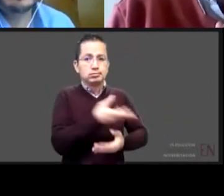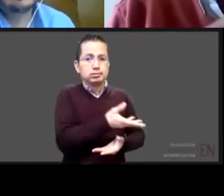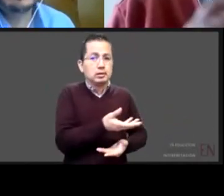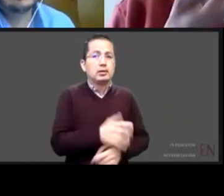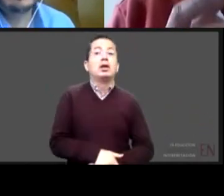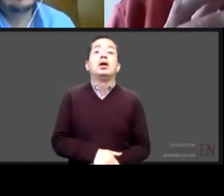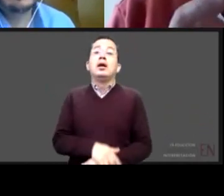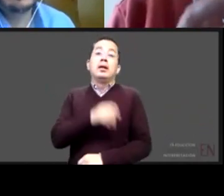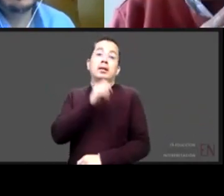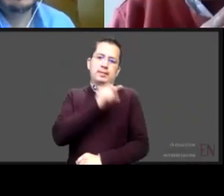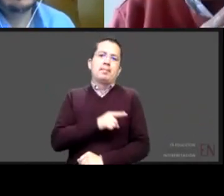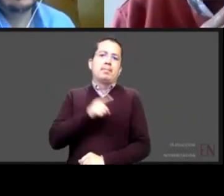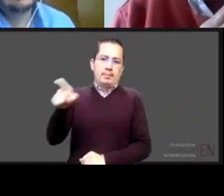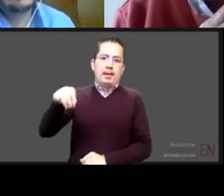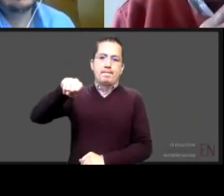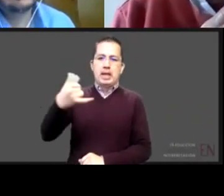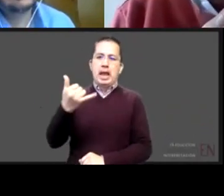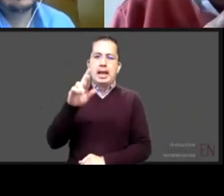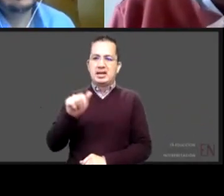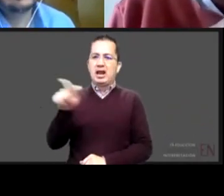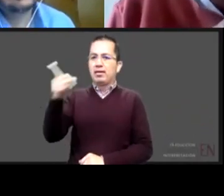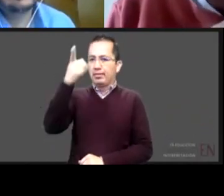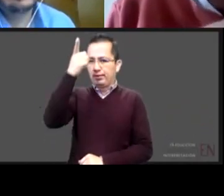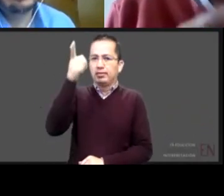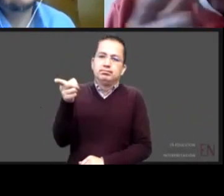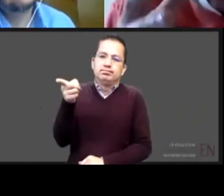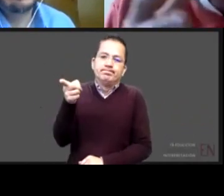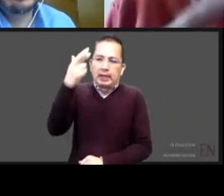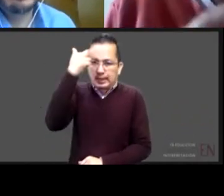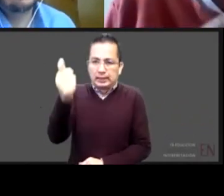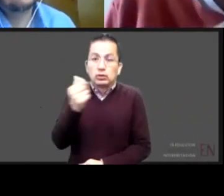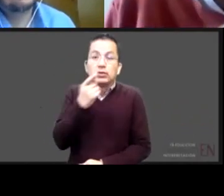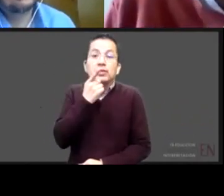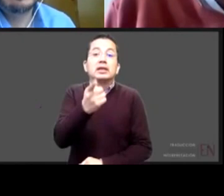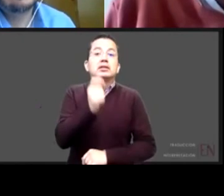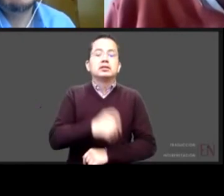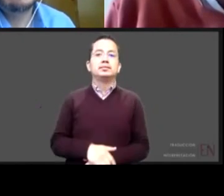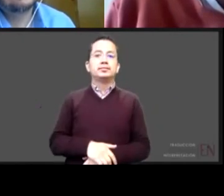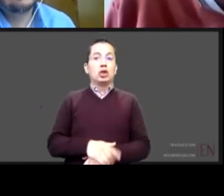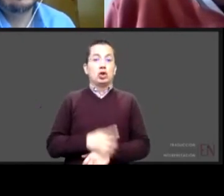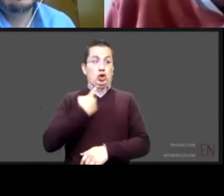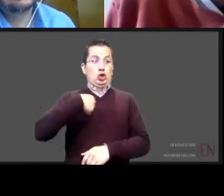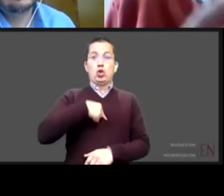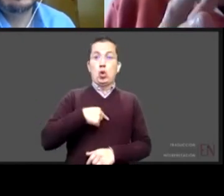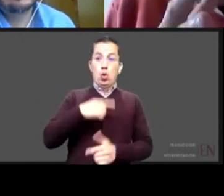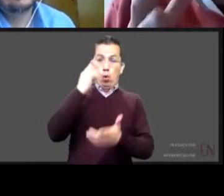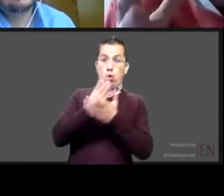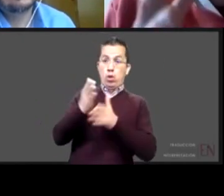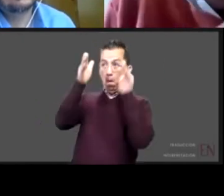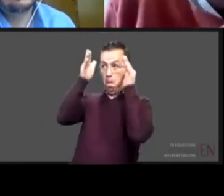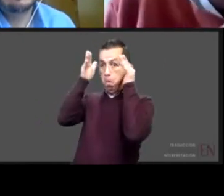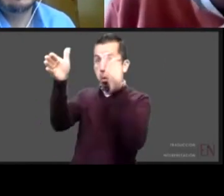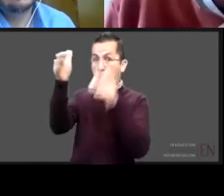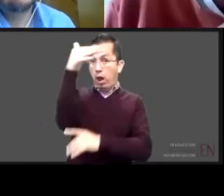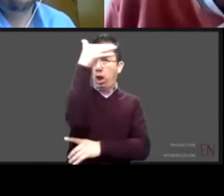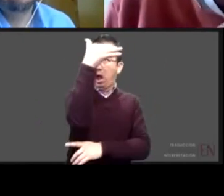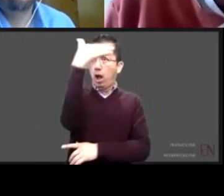necesaria atención hacia el adultocentrismo. Yo, desgraciadamente, no creo que lo podamos